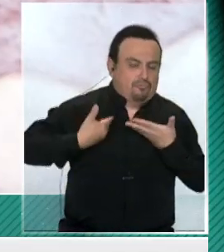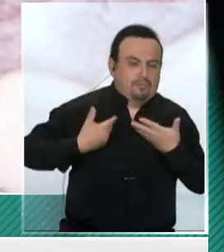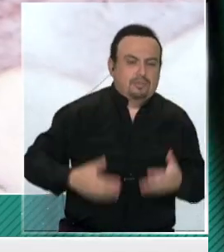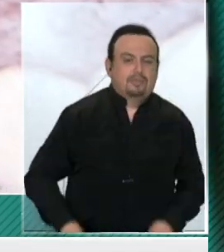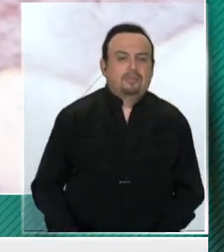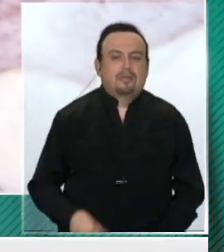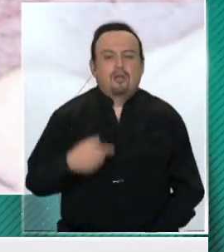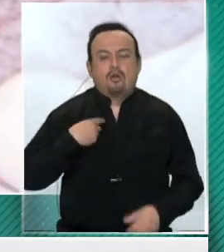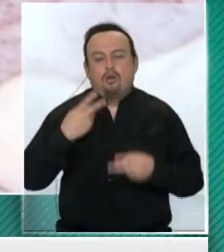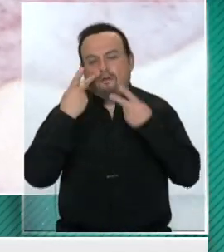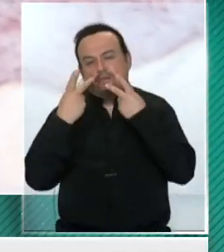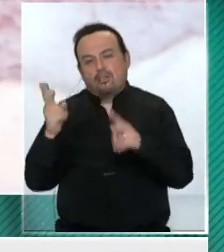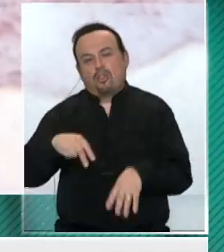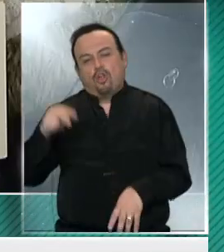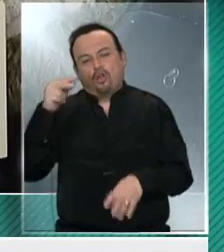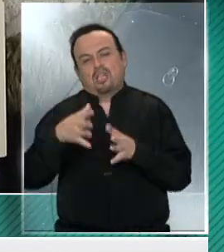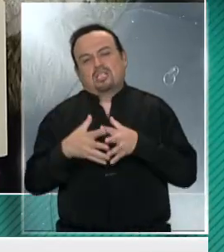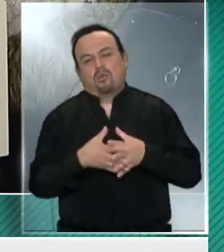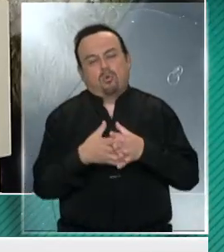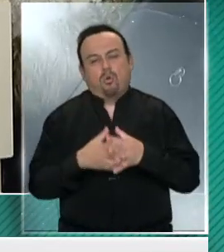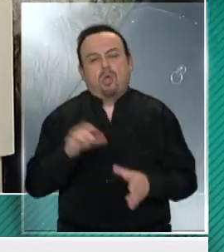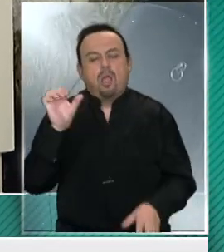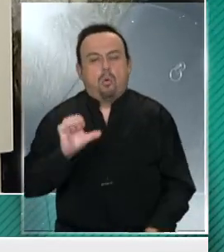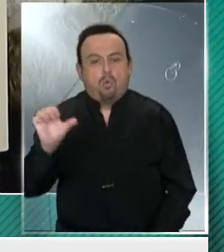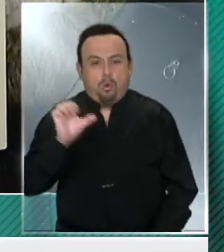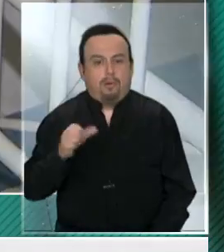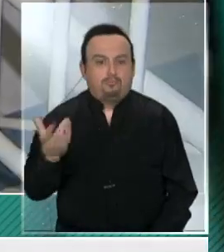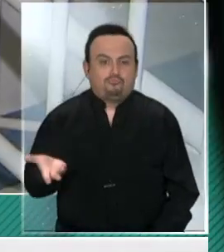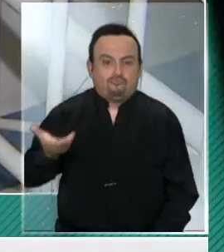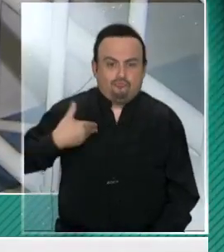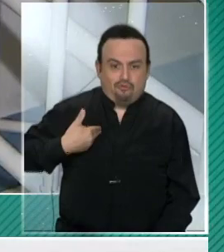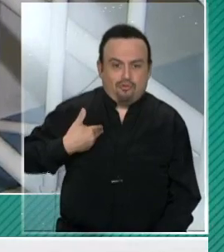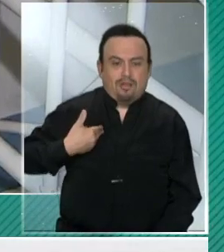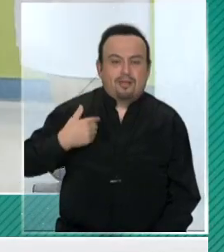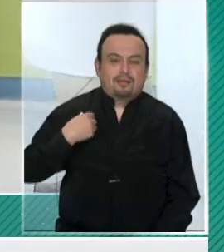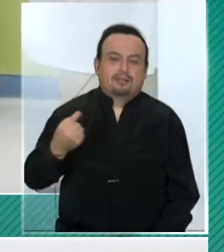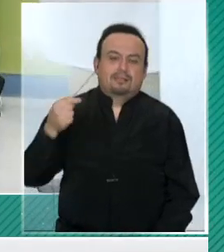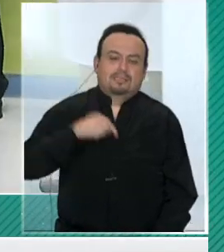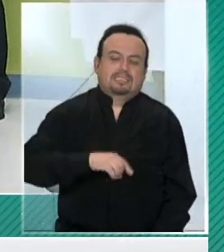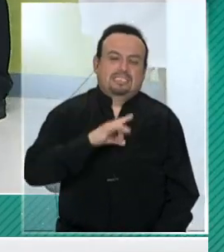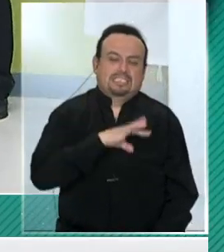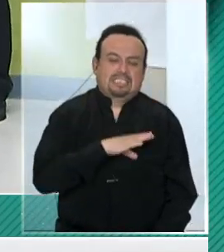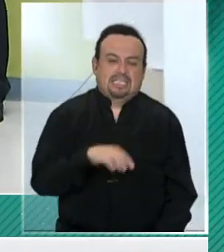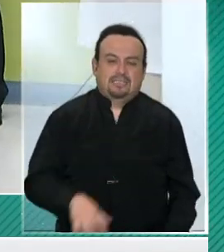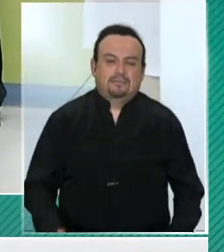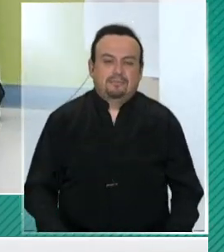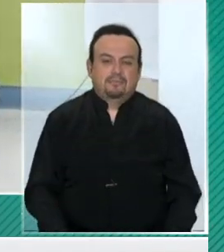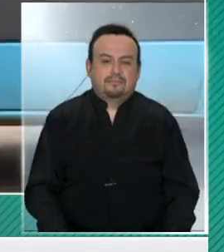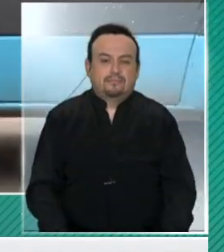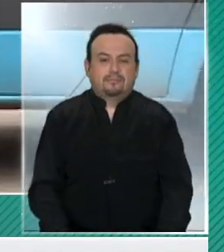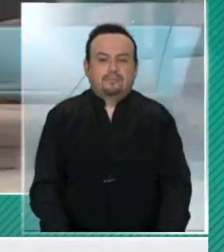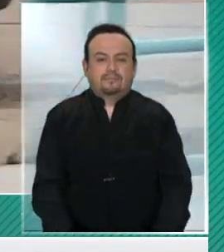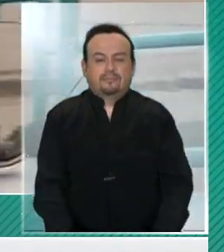que han estado de viaje en el hemisferio norte, en Estados Unidos, en Europa, etcétera, y que llegan con el contagio acá a